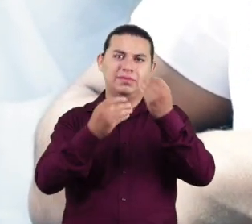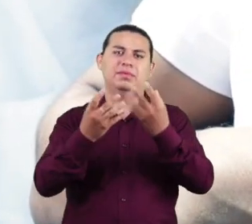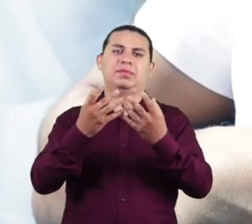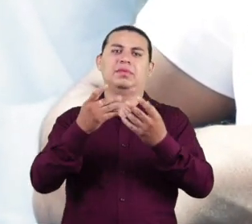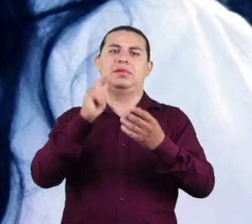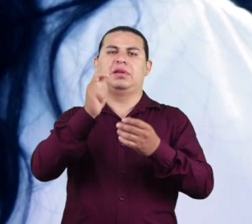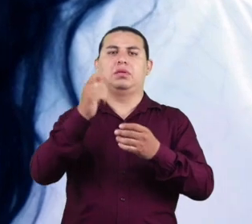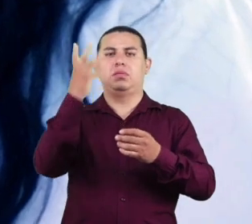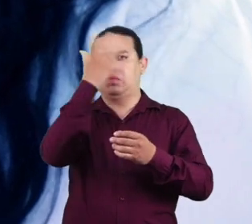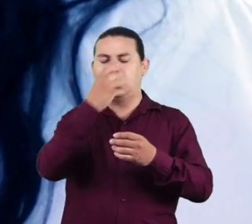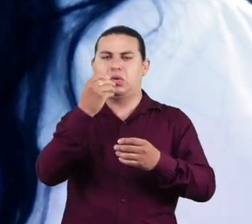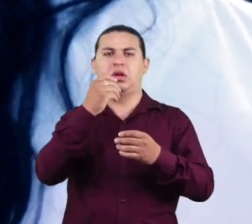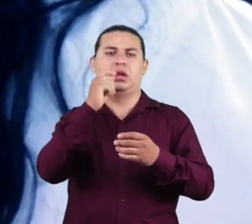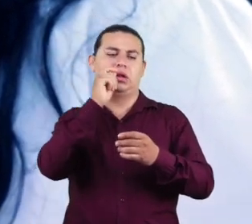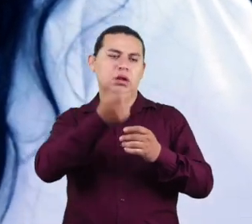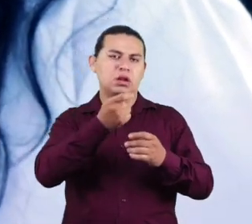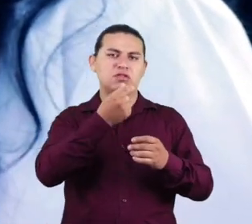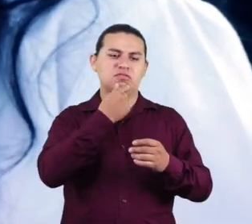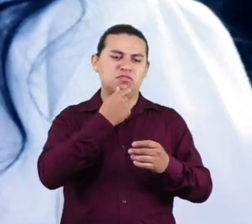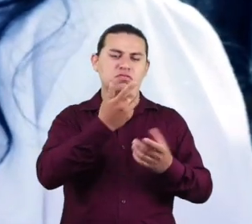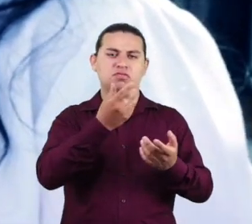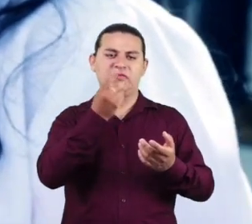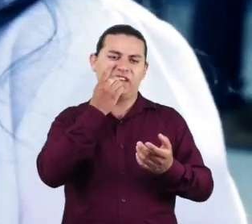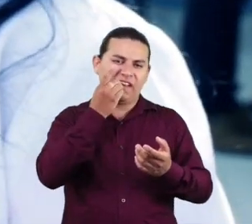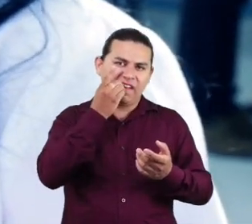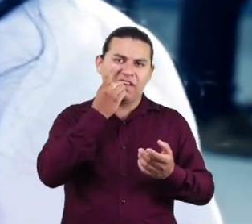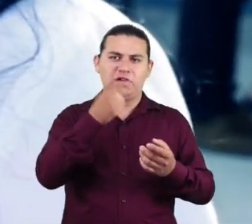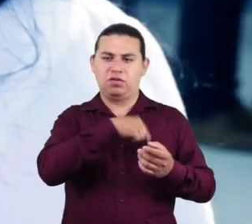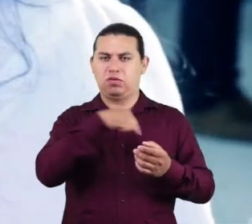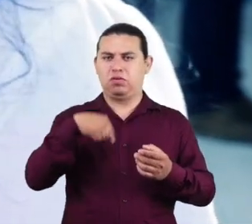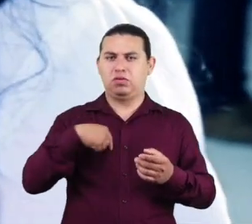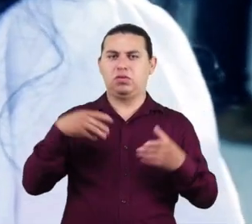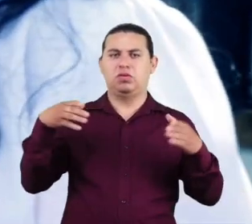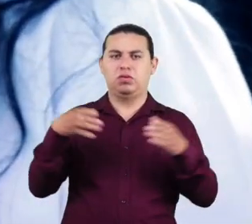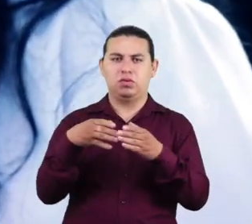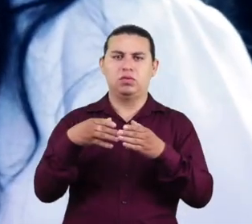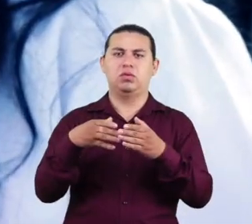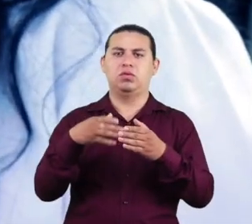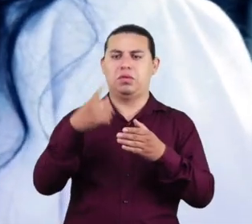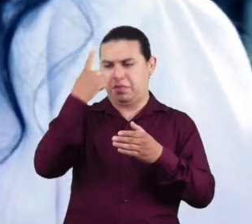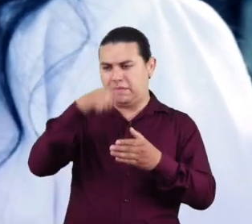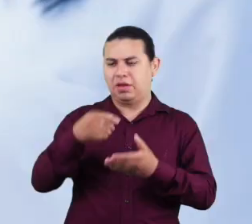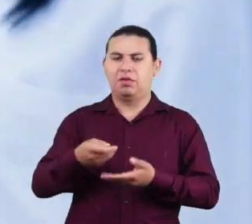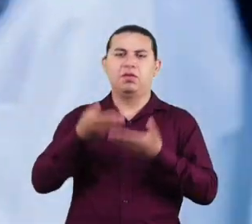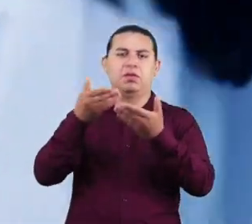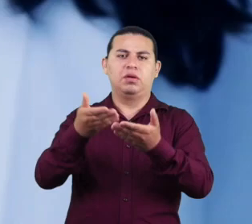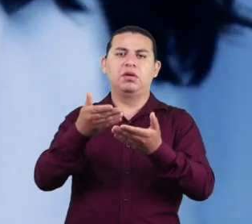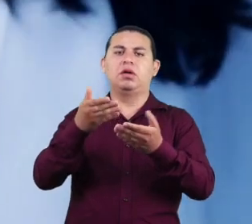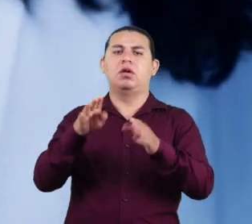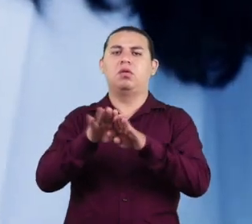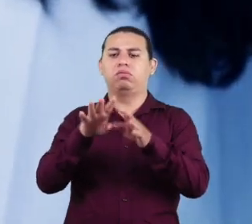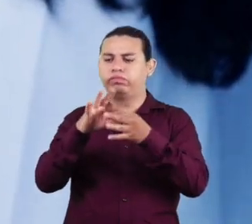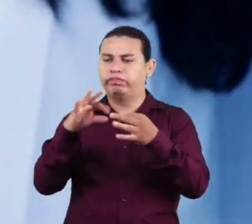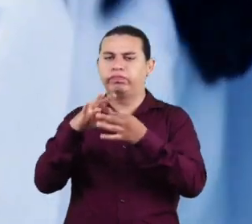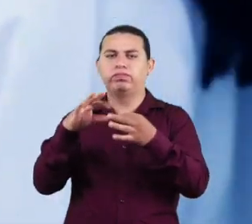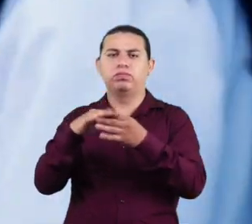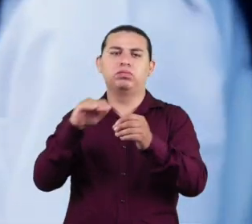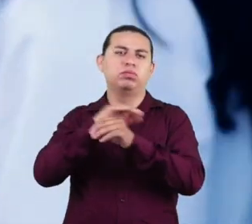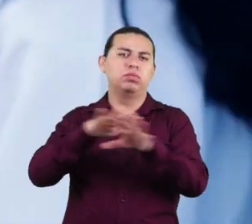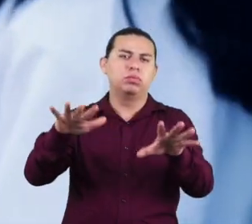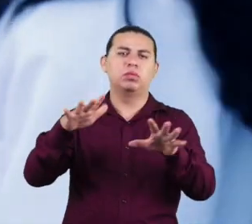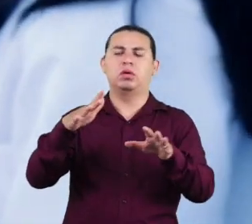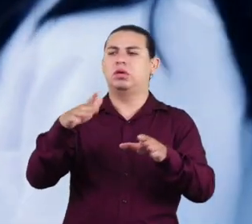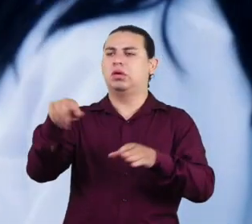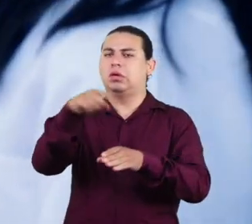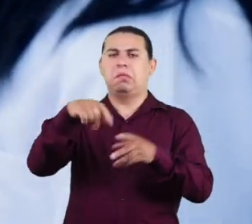aprendemos como de una manera interactiva o muy dinámica el cómo nosotros llevamos a cabo nuestros tratamientos, desde que el paciente llega acompañado de su